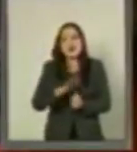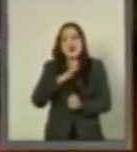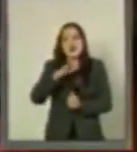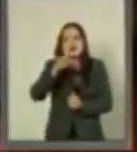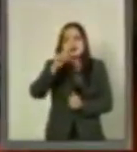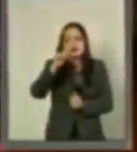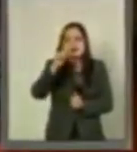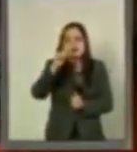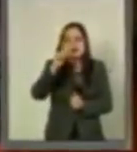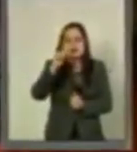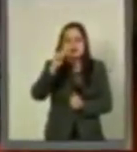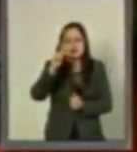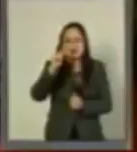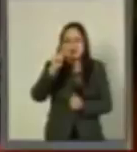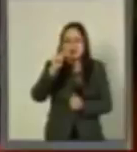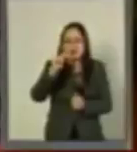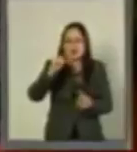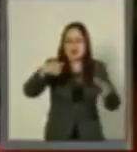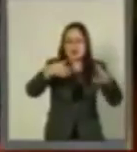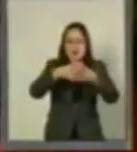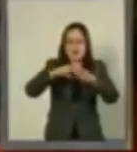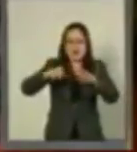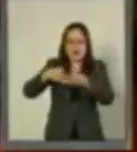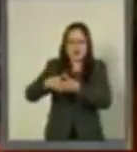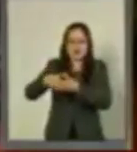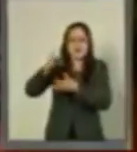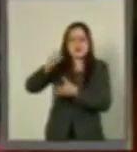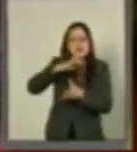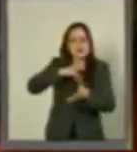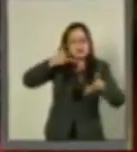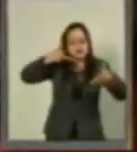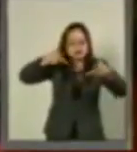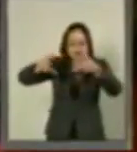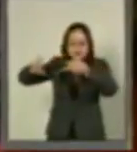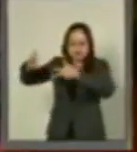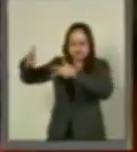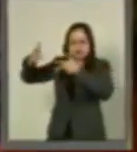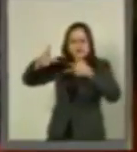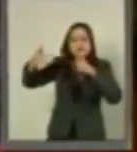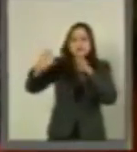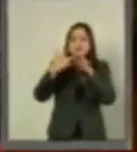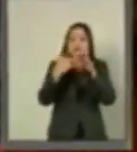cámaras no conectadas entre sí,